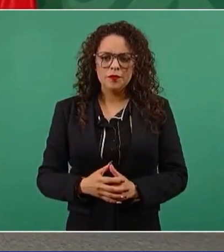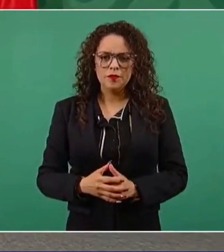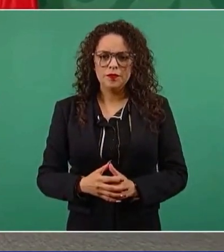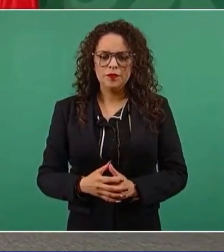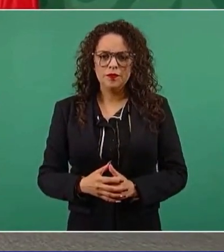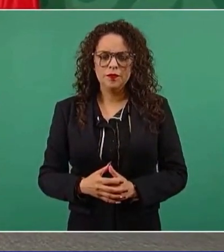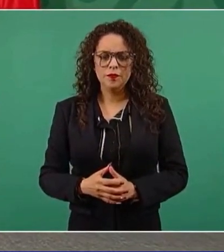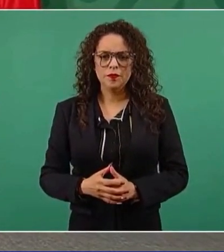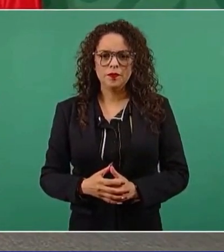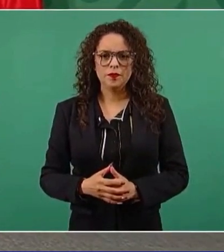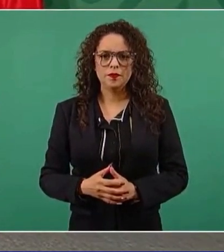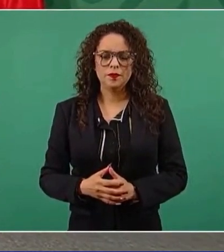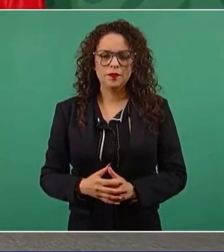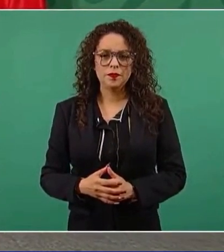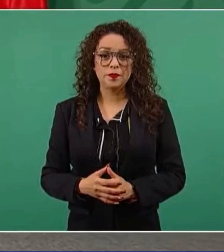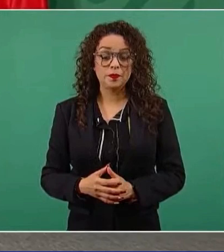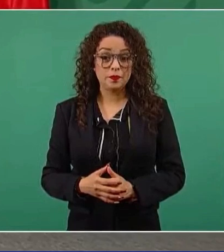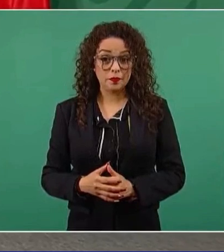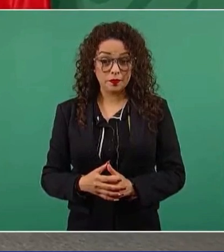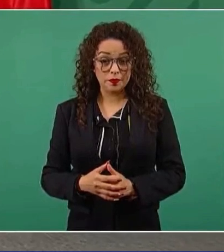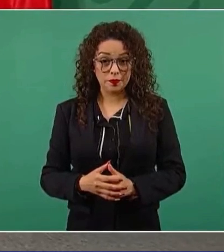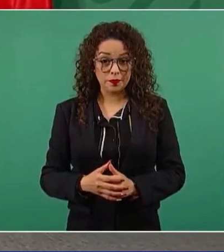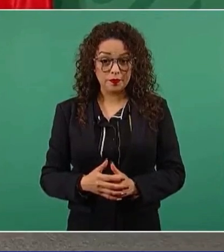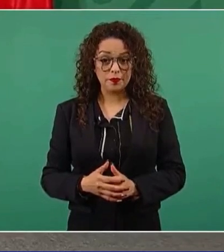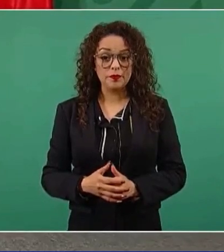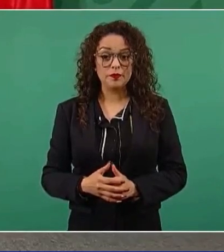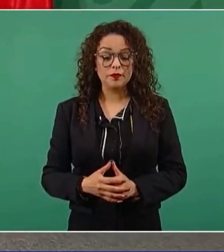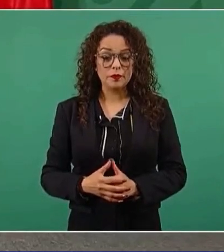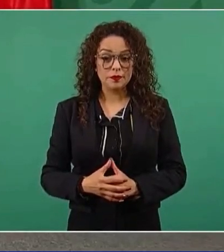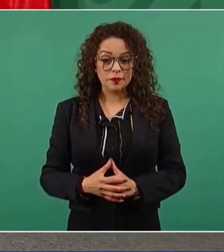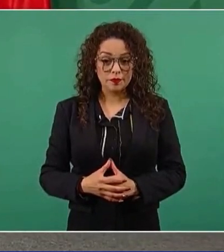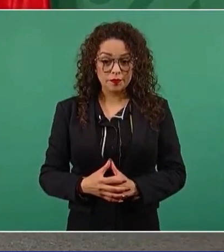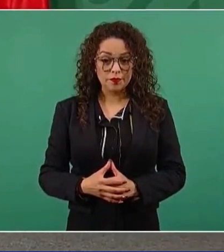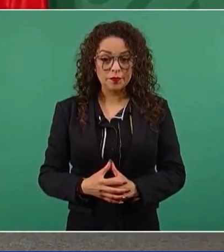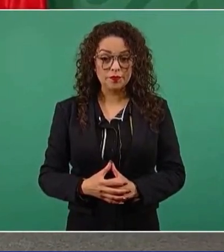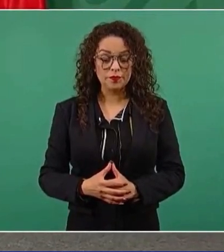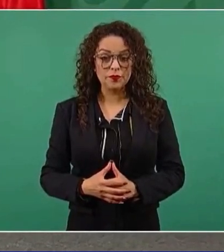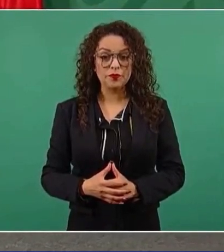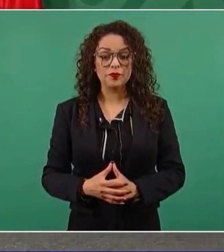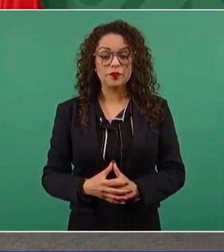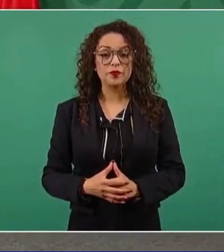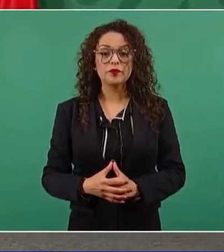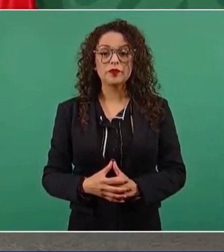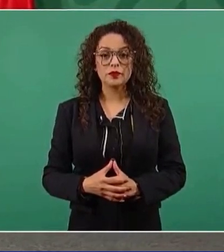la